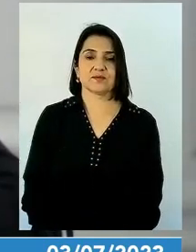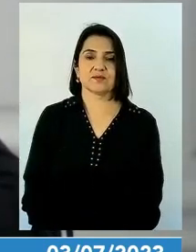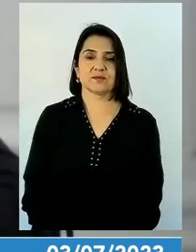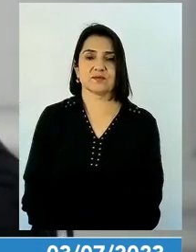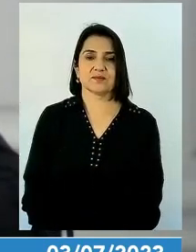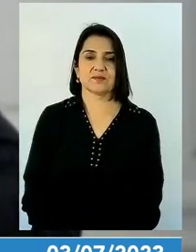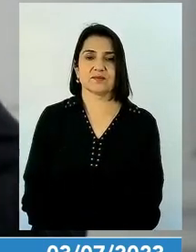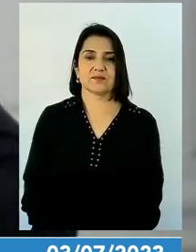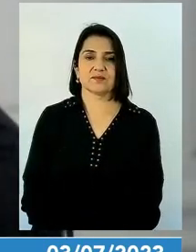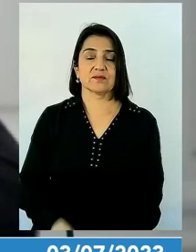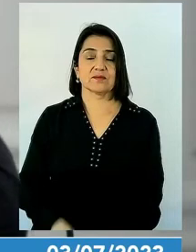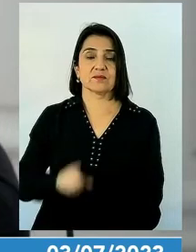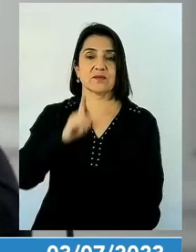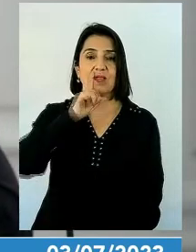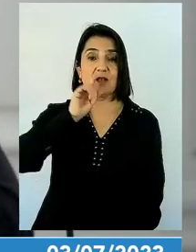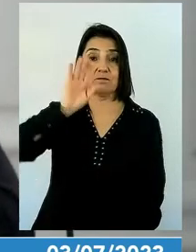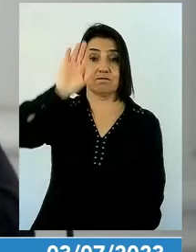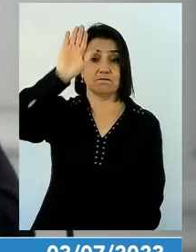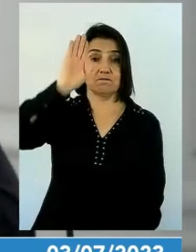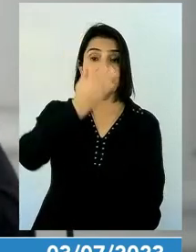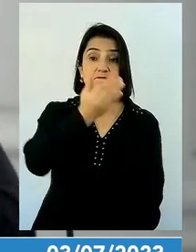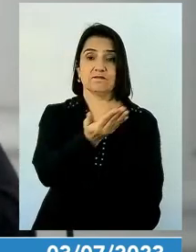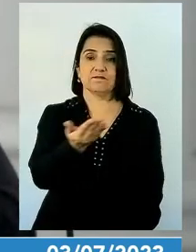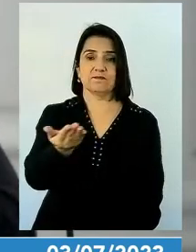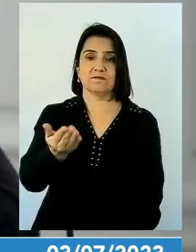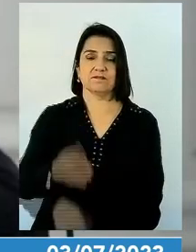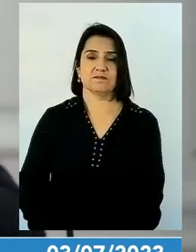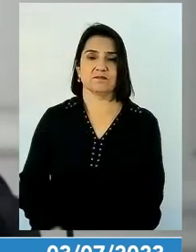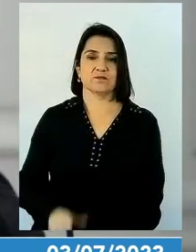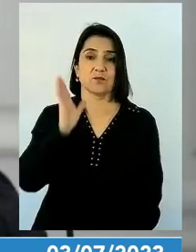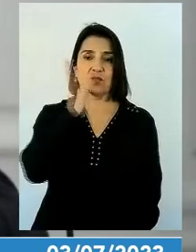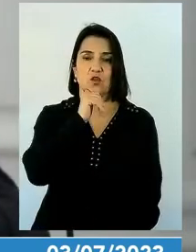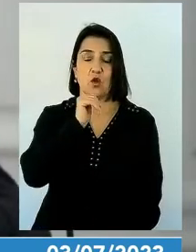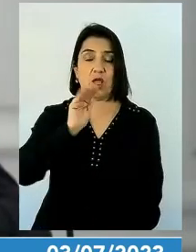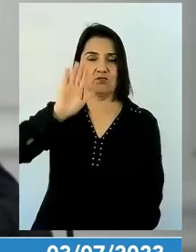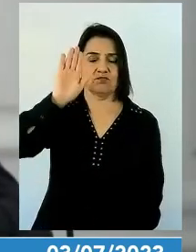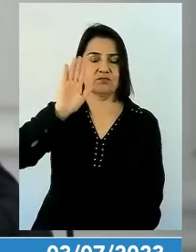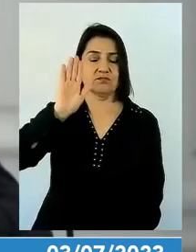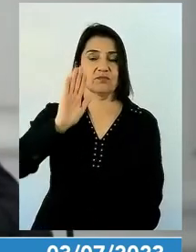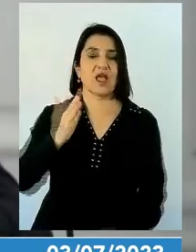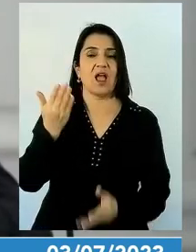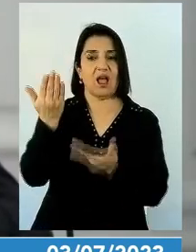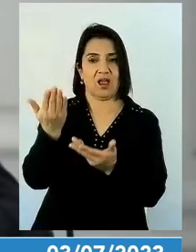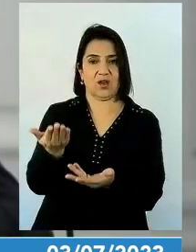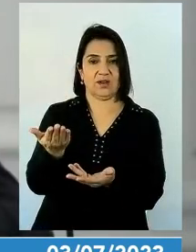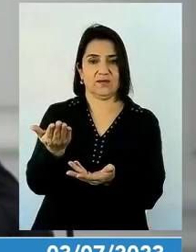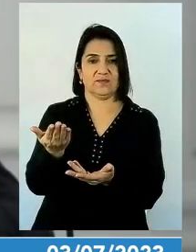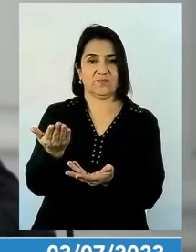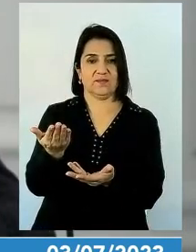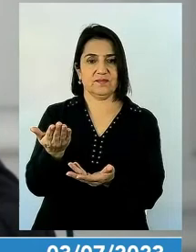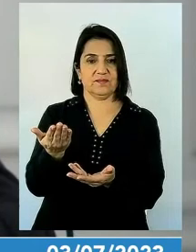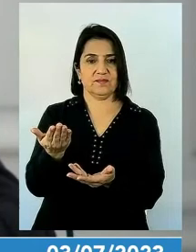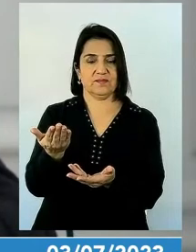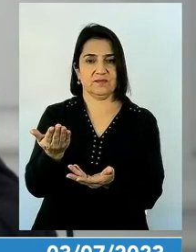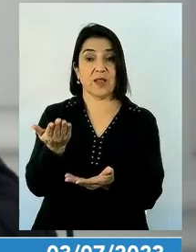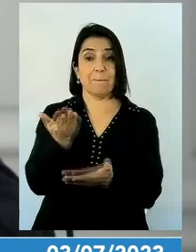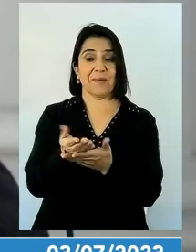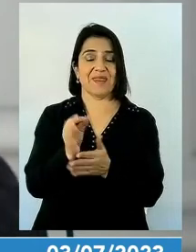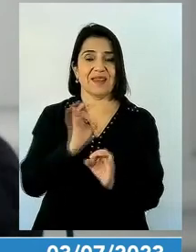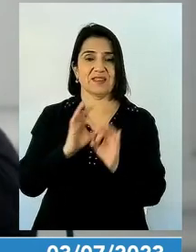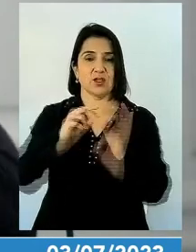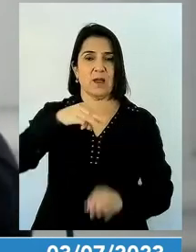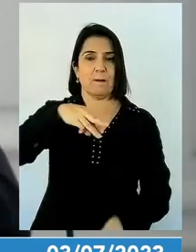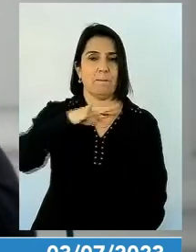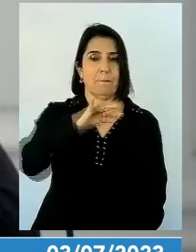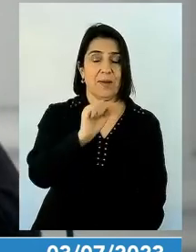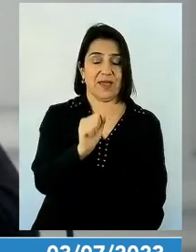Ofrezco la palabra. Por no haber más palabras solicitadas, le vamos a pedir a la señora María Inés Figari que